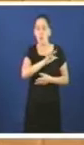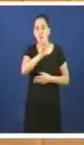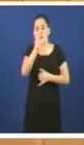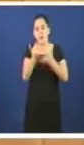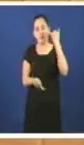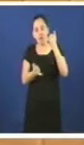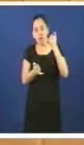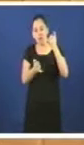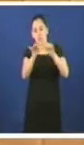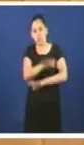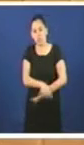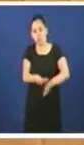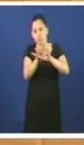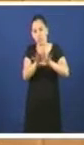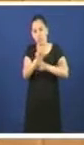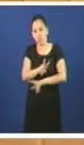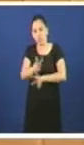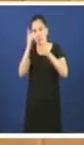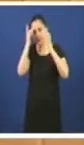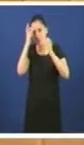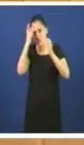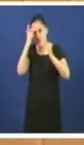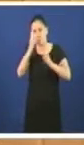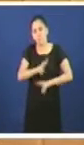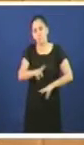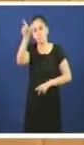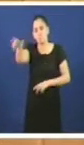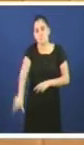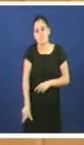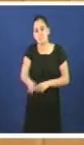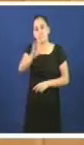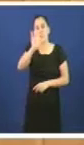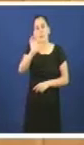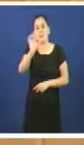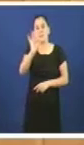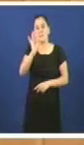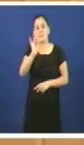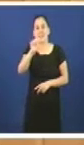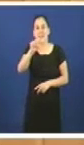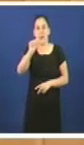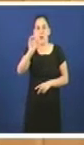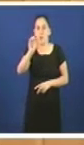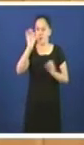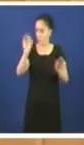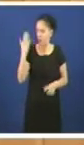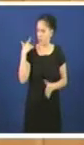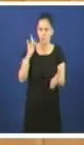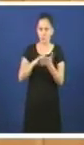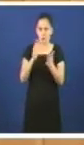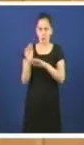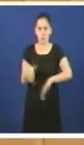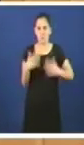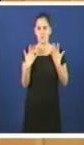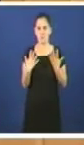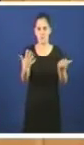y exposiciones en concreto de daniel castelao tal e como acontece en último pleno de esta cámara